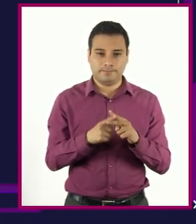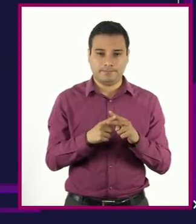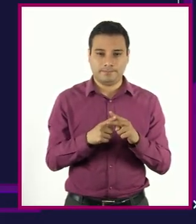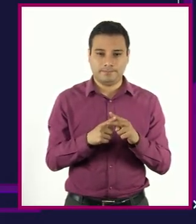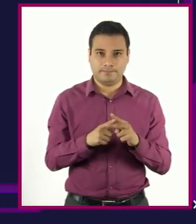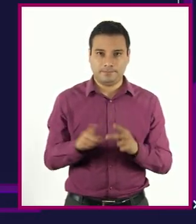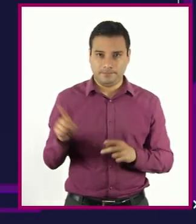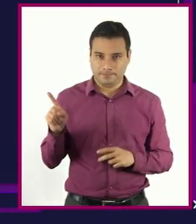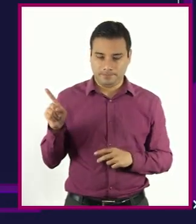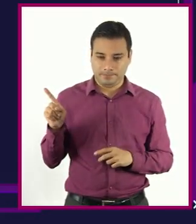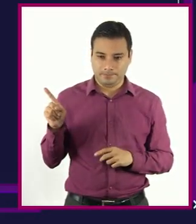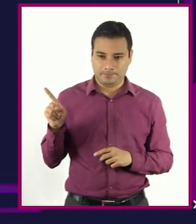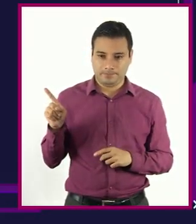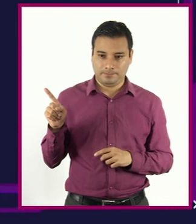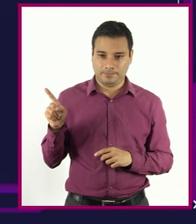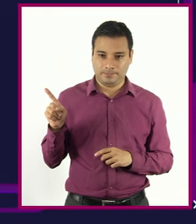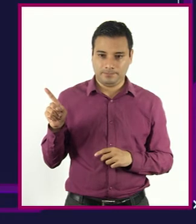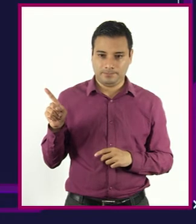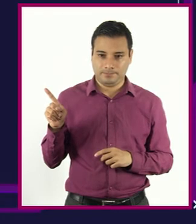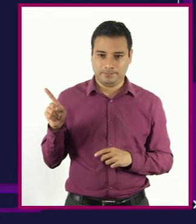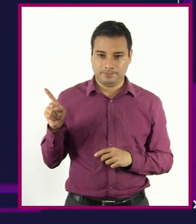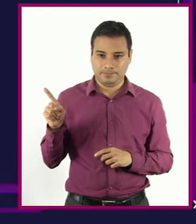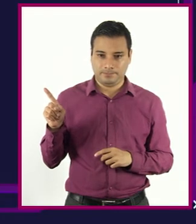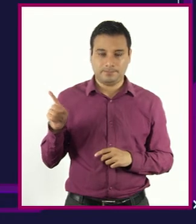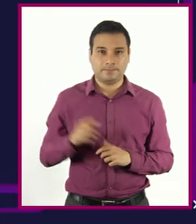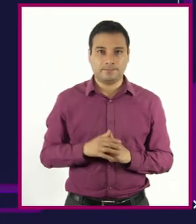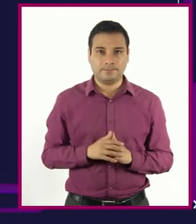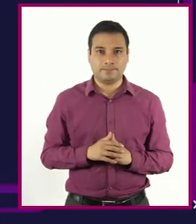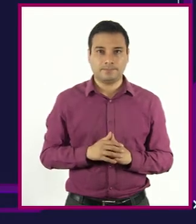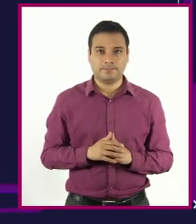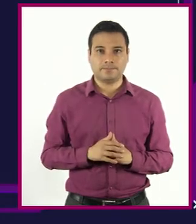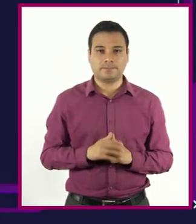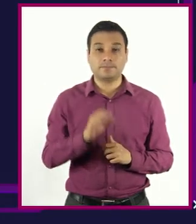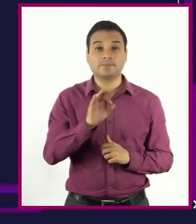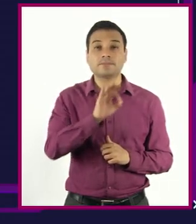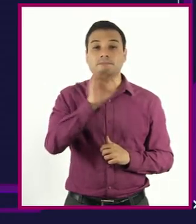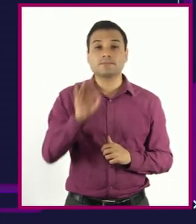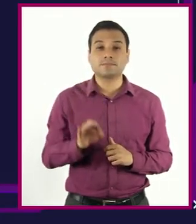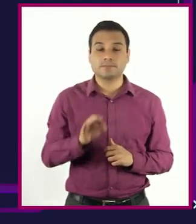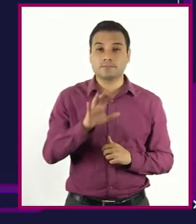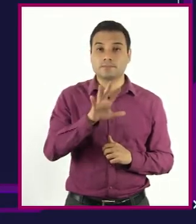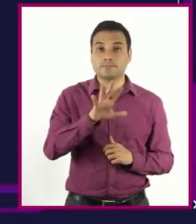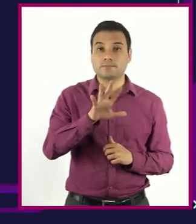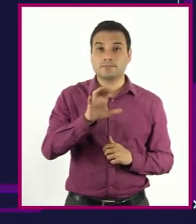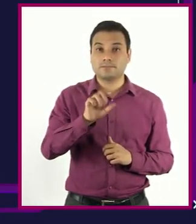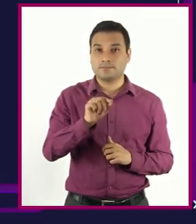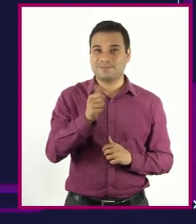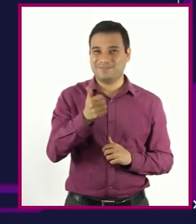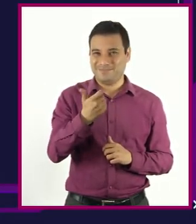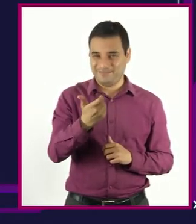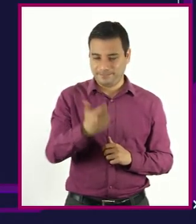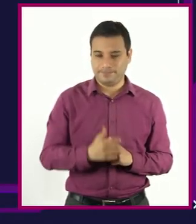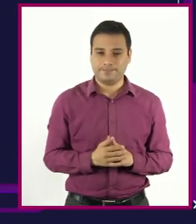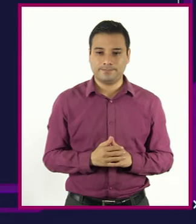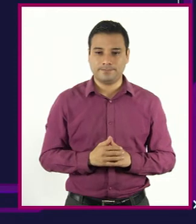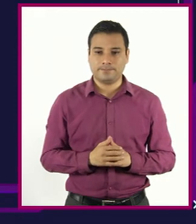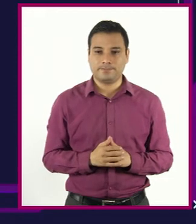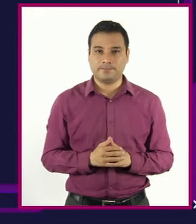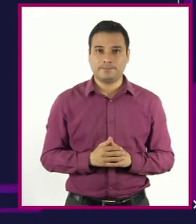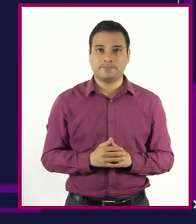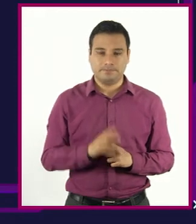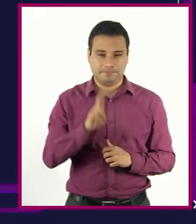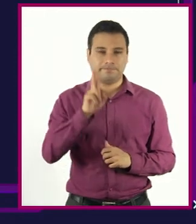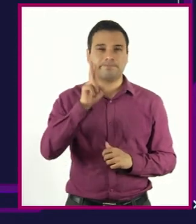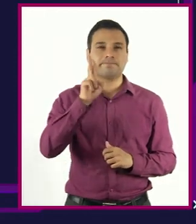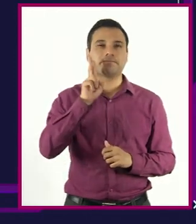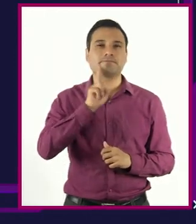por 15 y se obtiene que el descuento adicional es de 576 pesos. Al restarlo